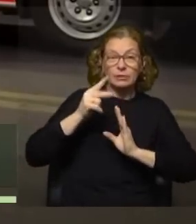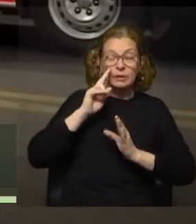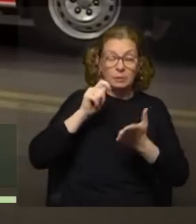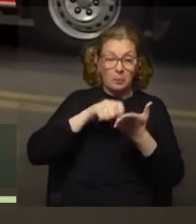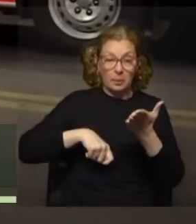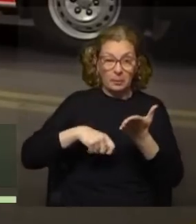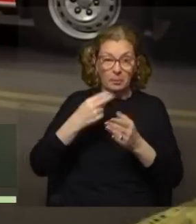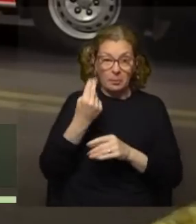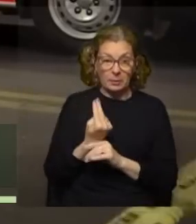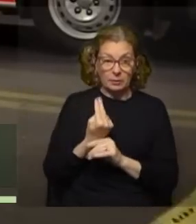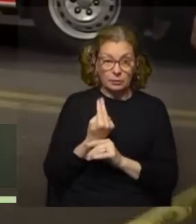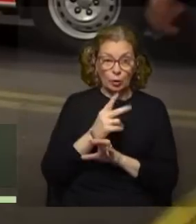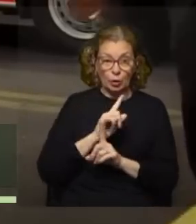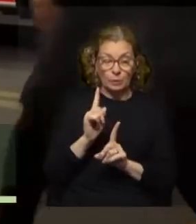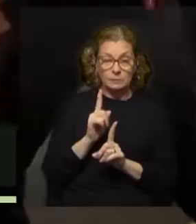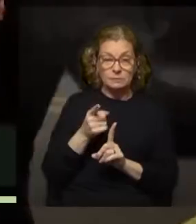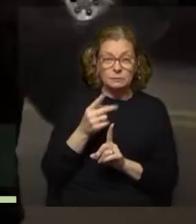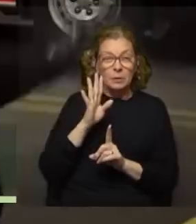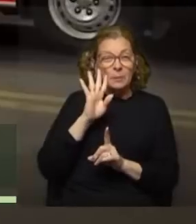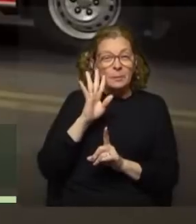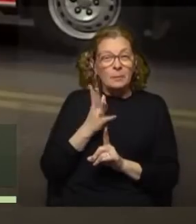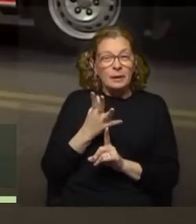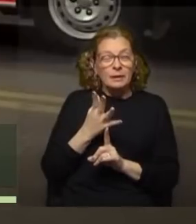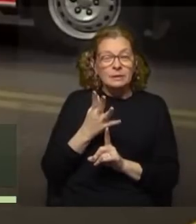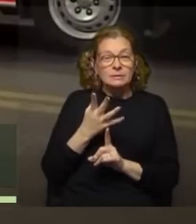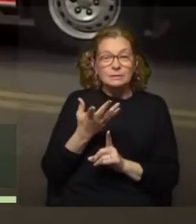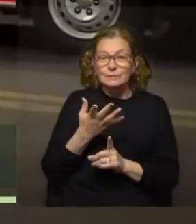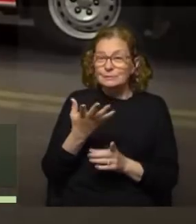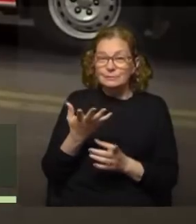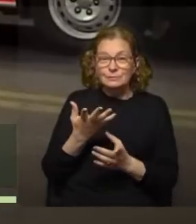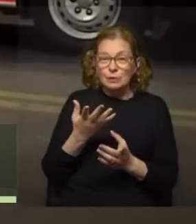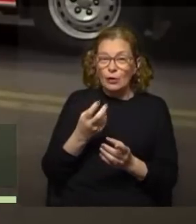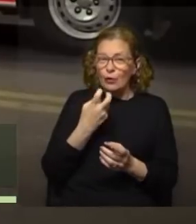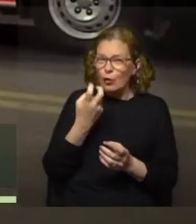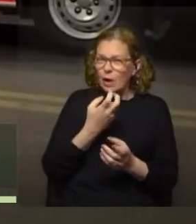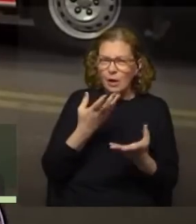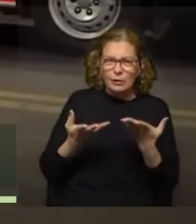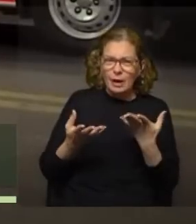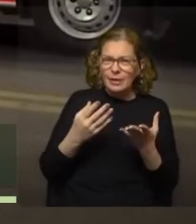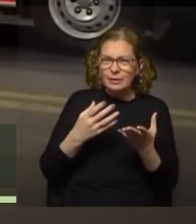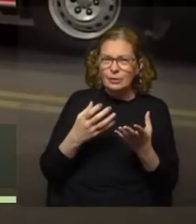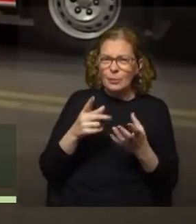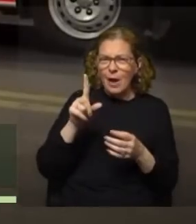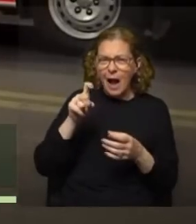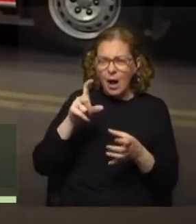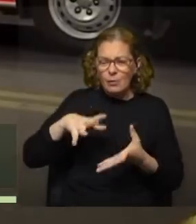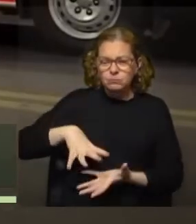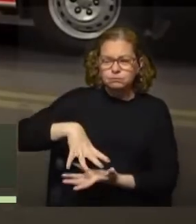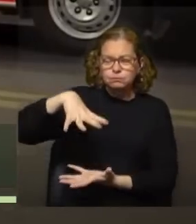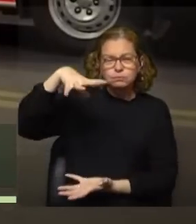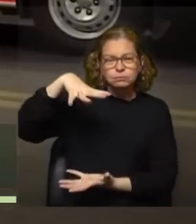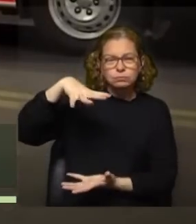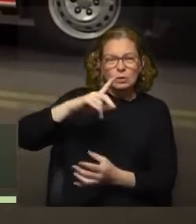habilitación por lo que pudimos ondear bueno no se consató un materiales que este como los tanques de agua que deben estar